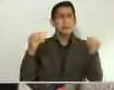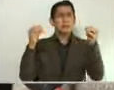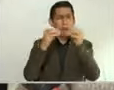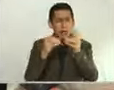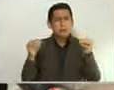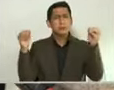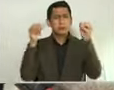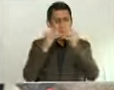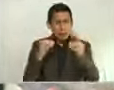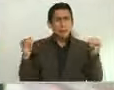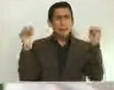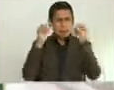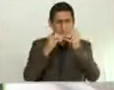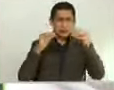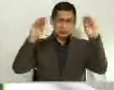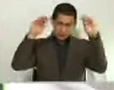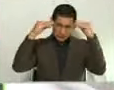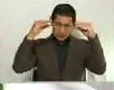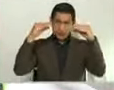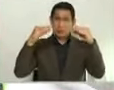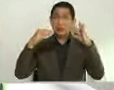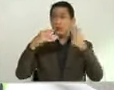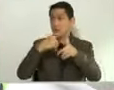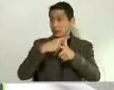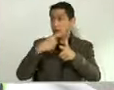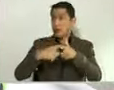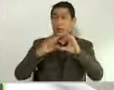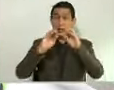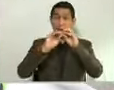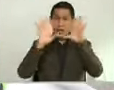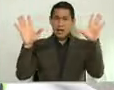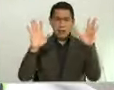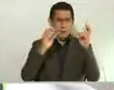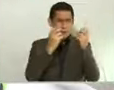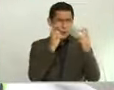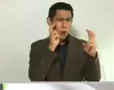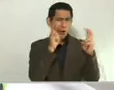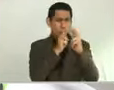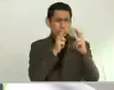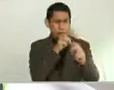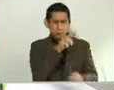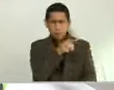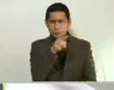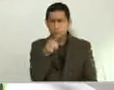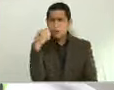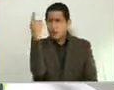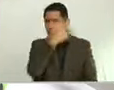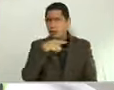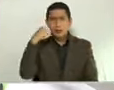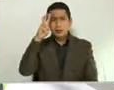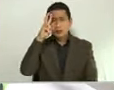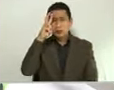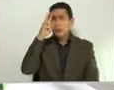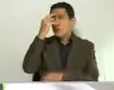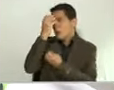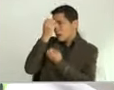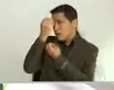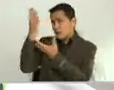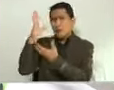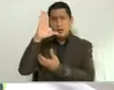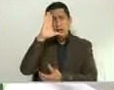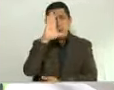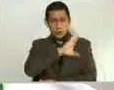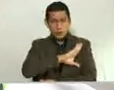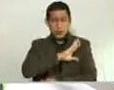serán determinadas de esta manera y con esta claridad y en video, y entregadas a la Policía Nacional y expuestos para que puedan